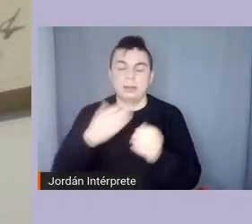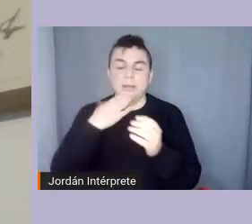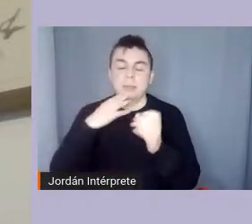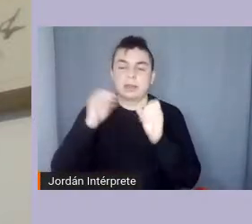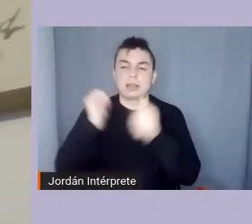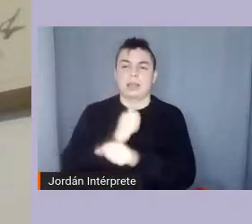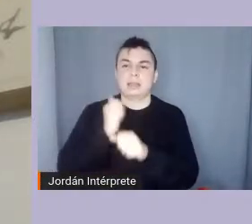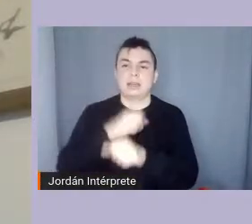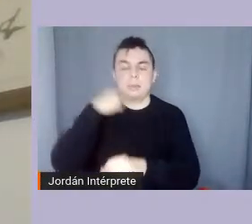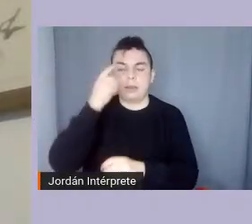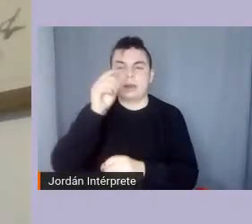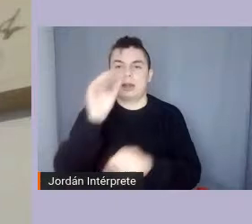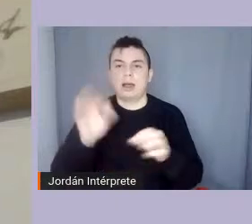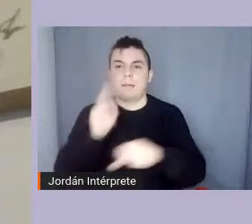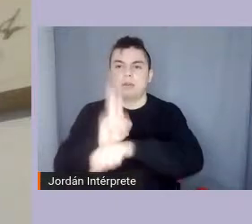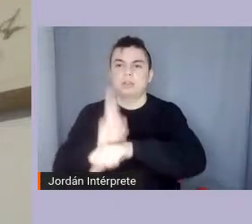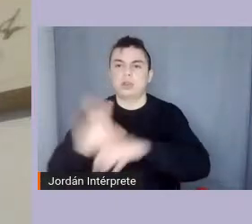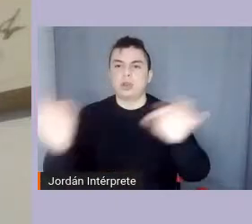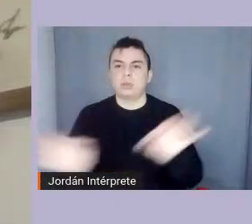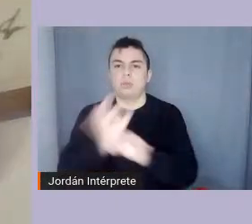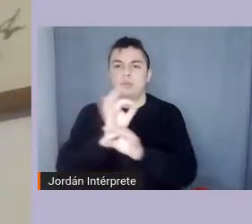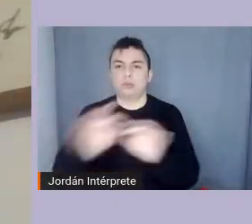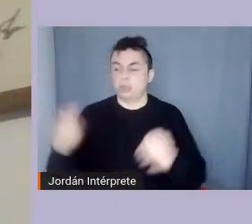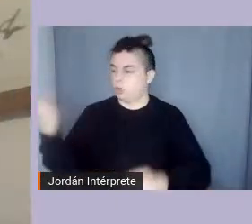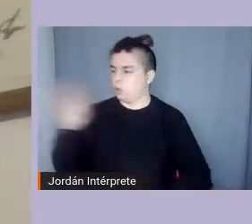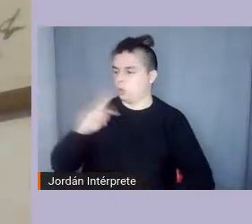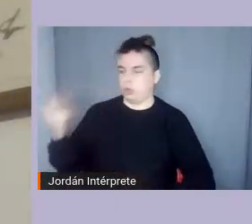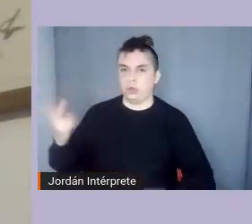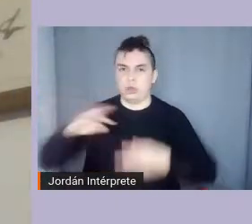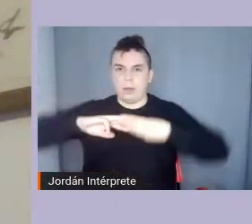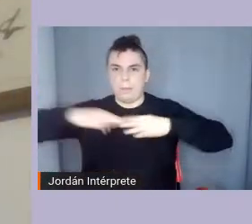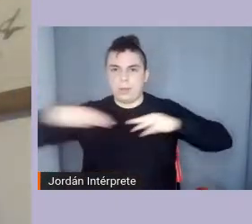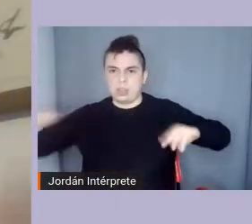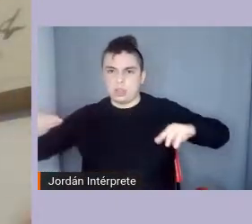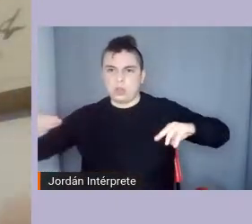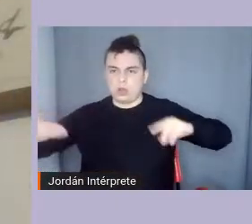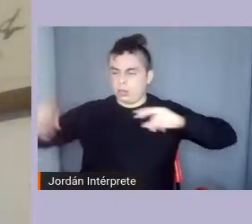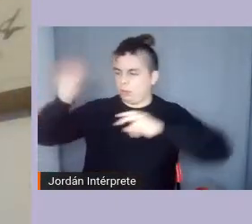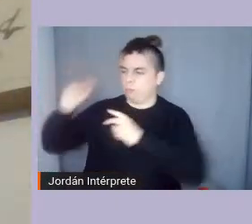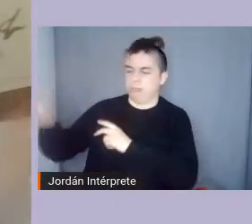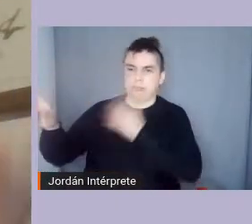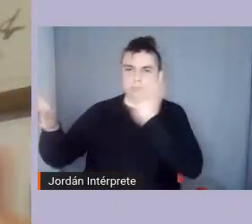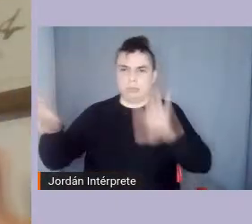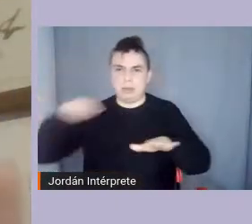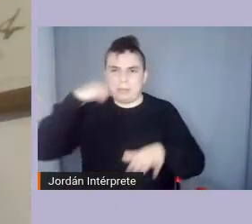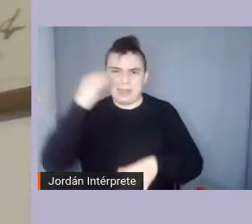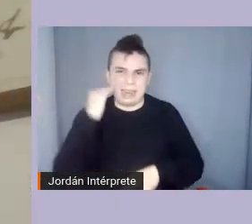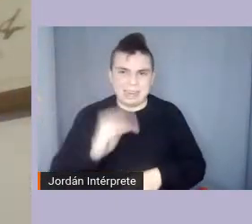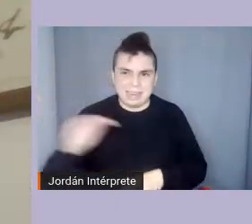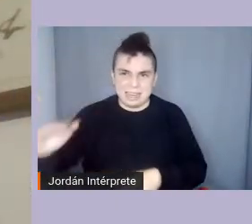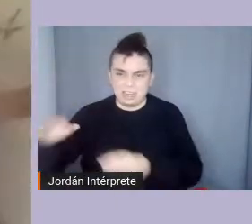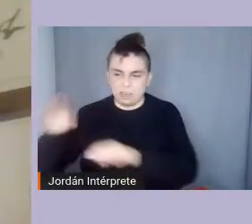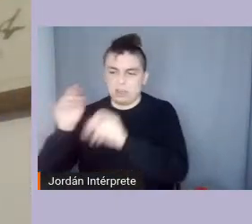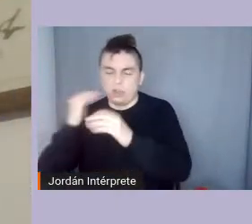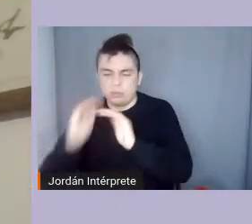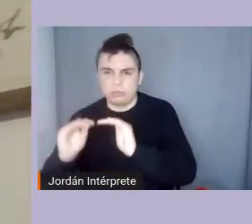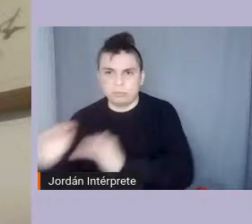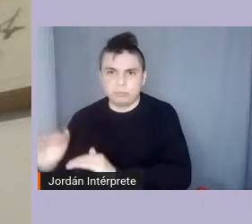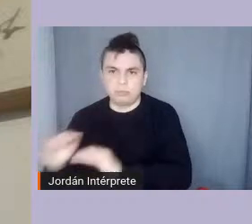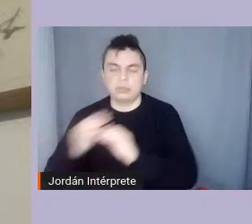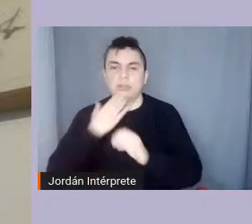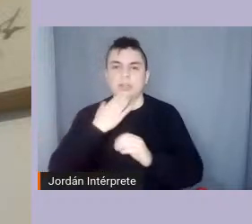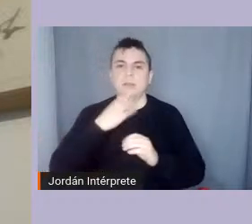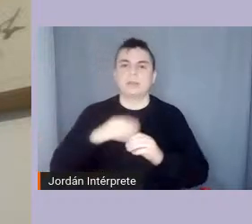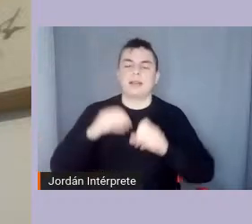los profesores, por eso que vamos a ser dos profesoras con metodologías distintas para los niños, para la educación parvularia, también la